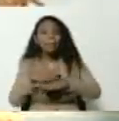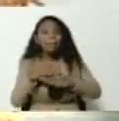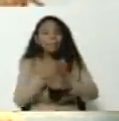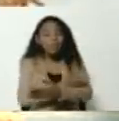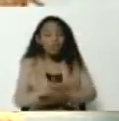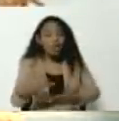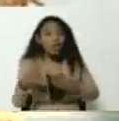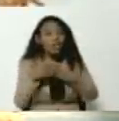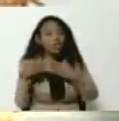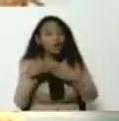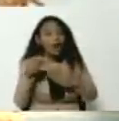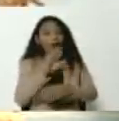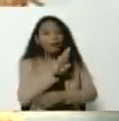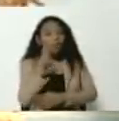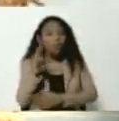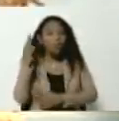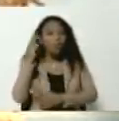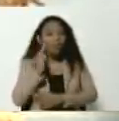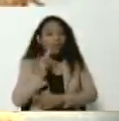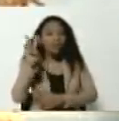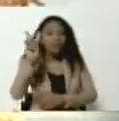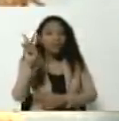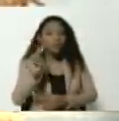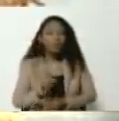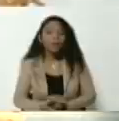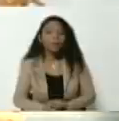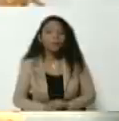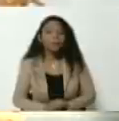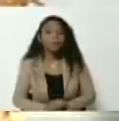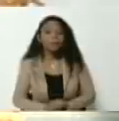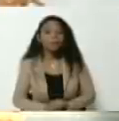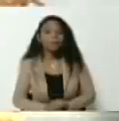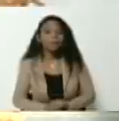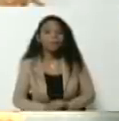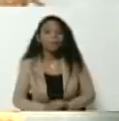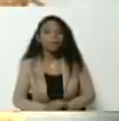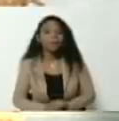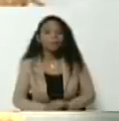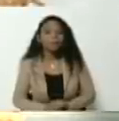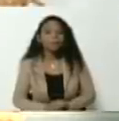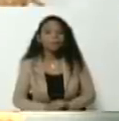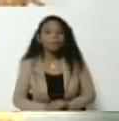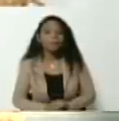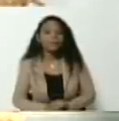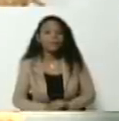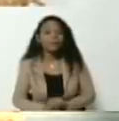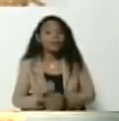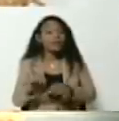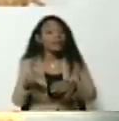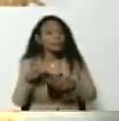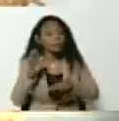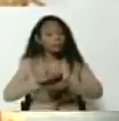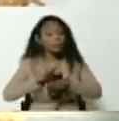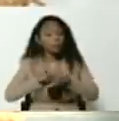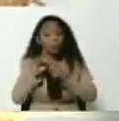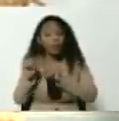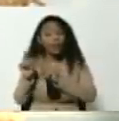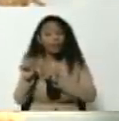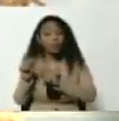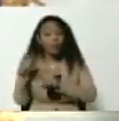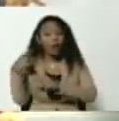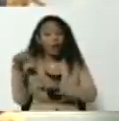$360 millones a la República Bolivariana de Venezuela. Que por eso